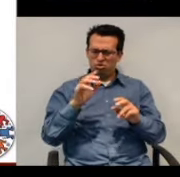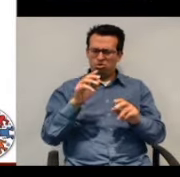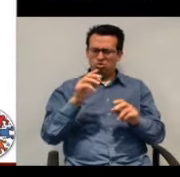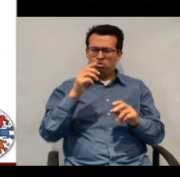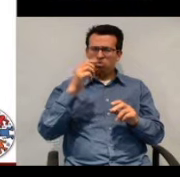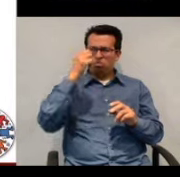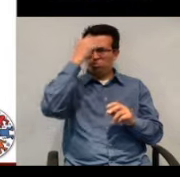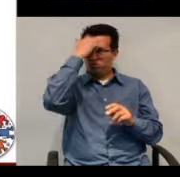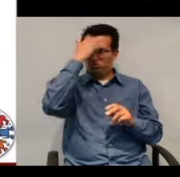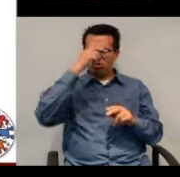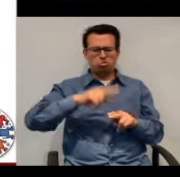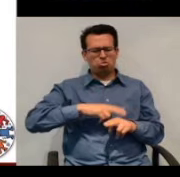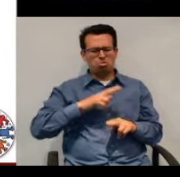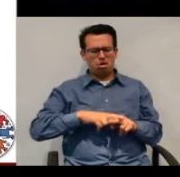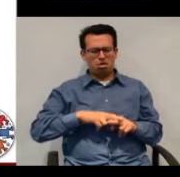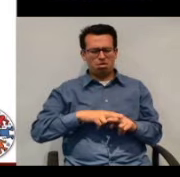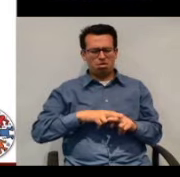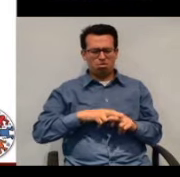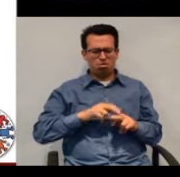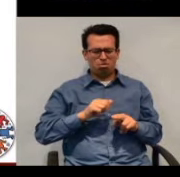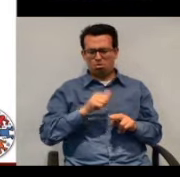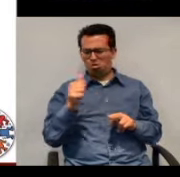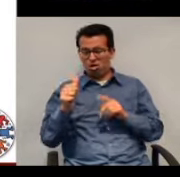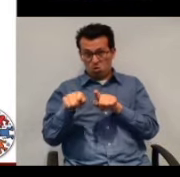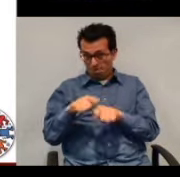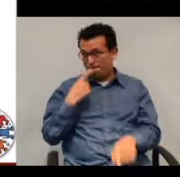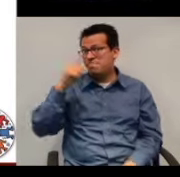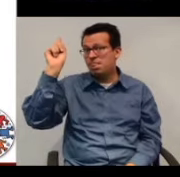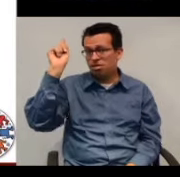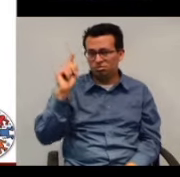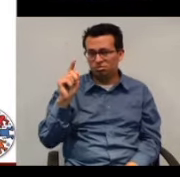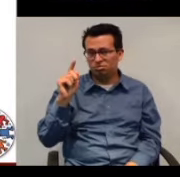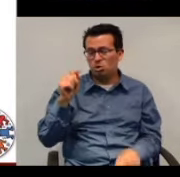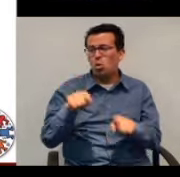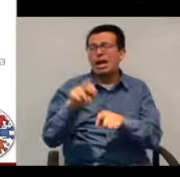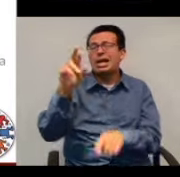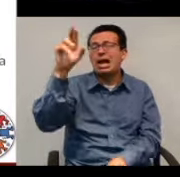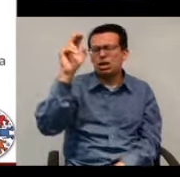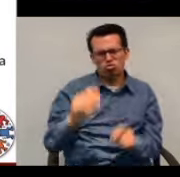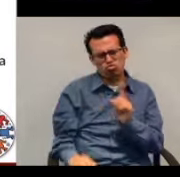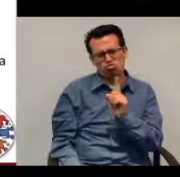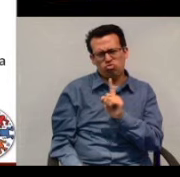simplemente significa llevar la reflexión un poco más allá de lo que se suele llevar habitualmente.